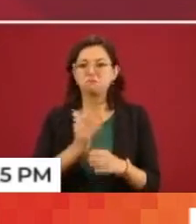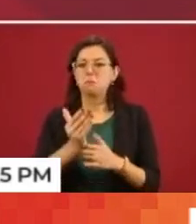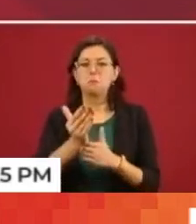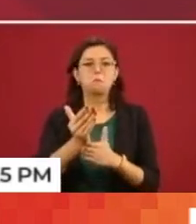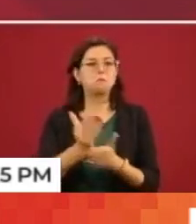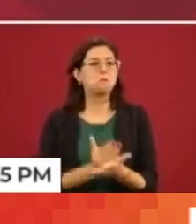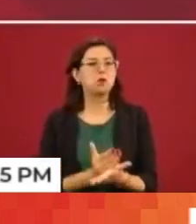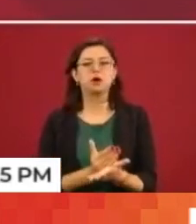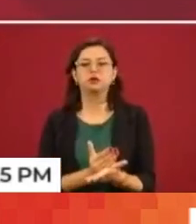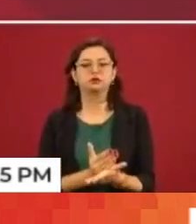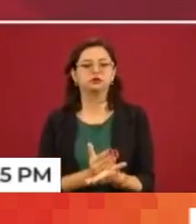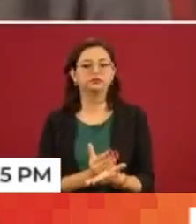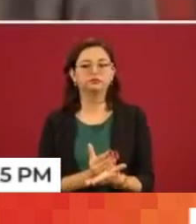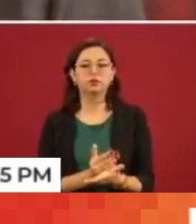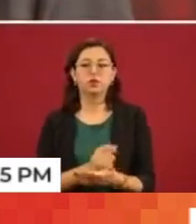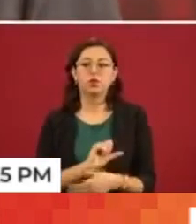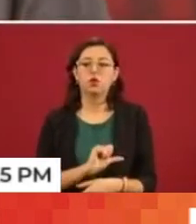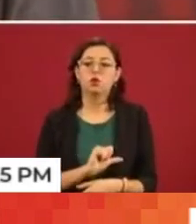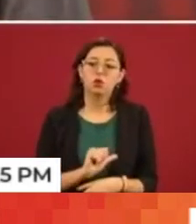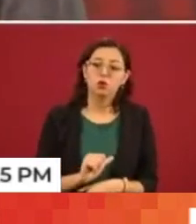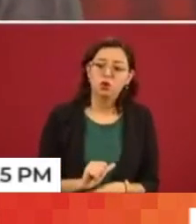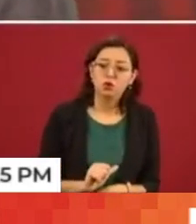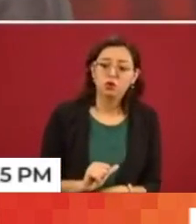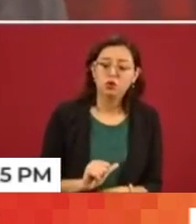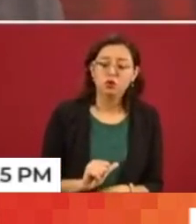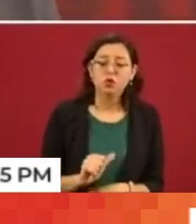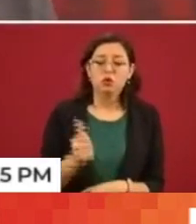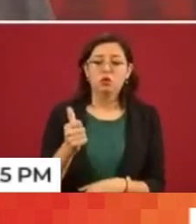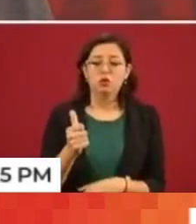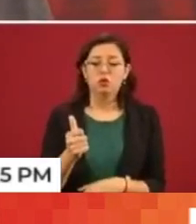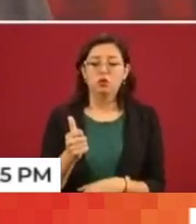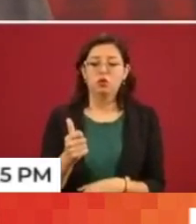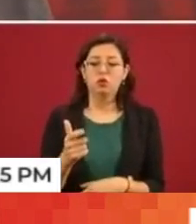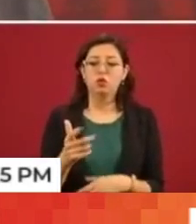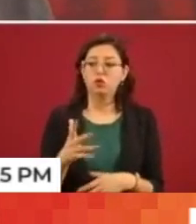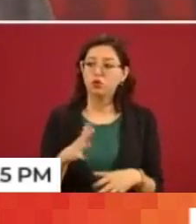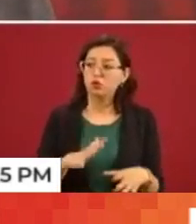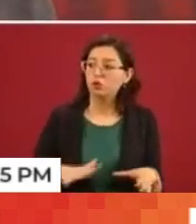a nuestra población.